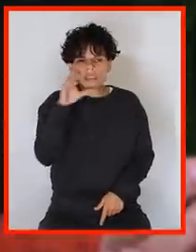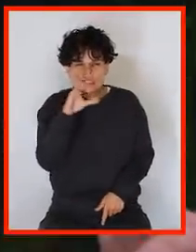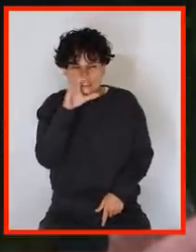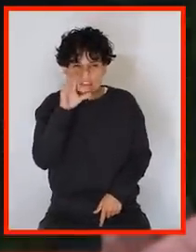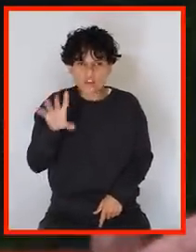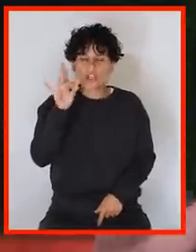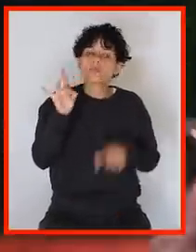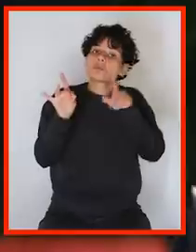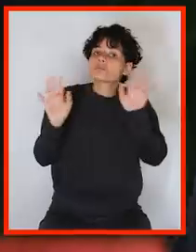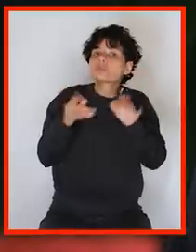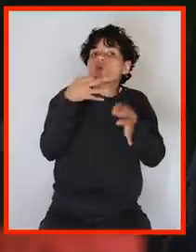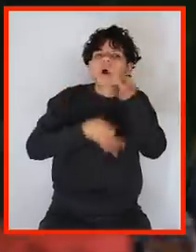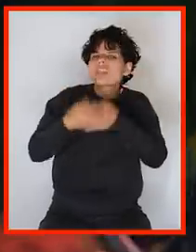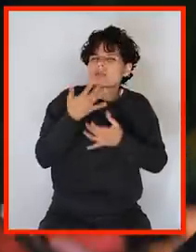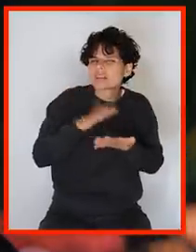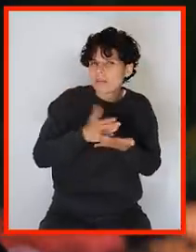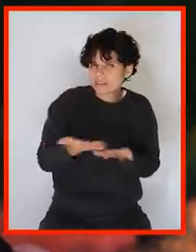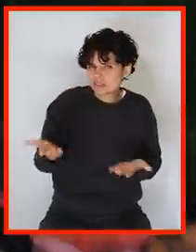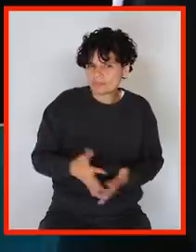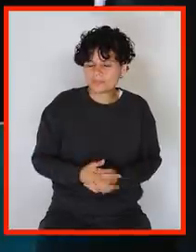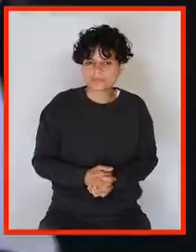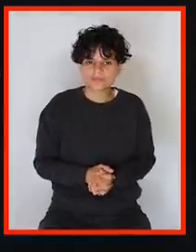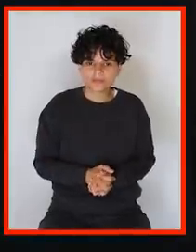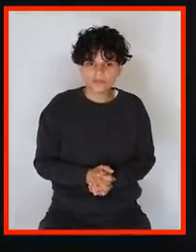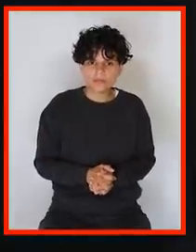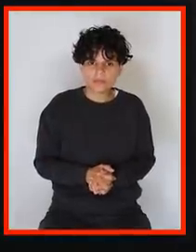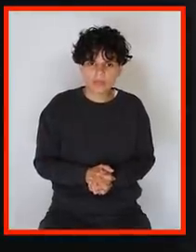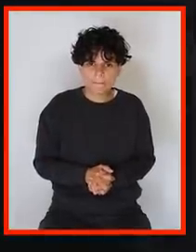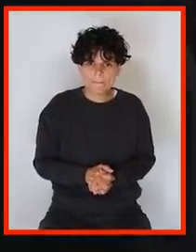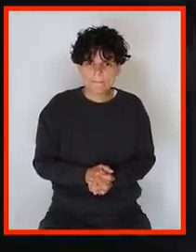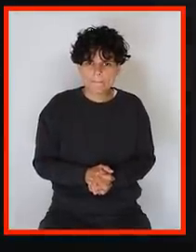que... Quiero que me cuentes un poquito de él, mira.